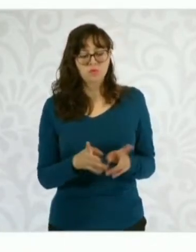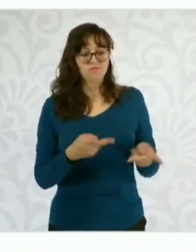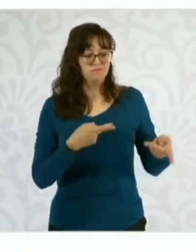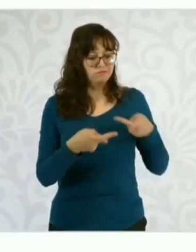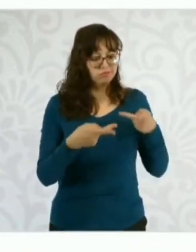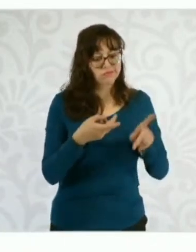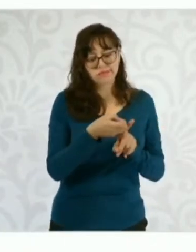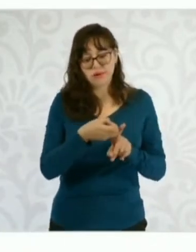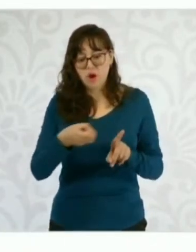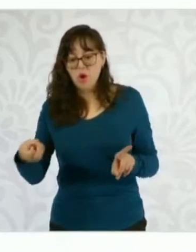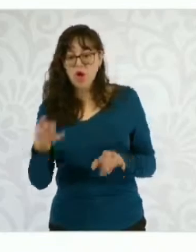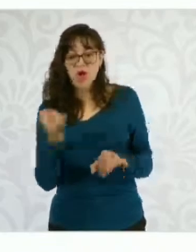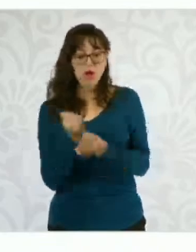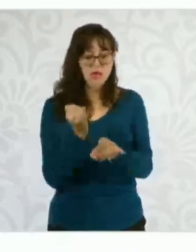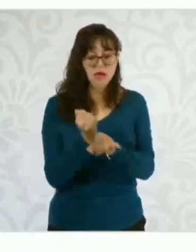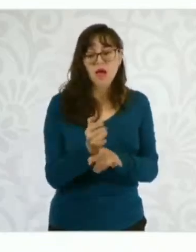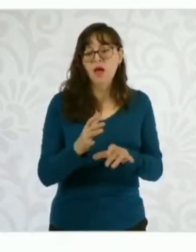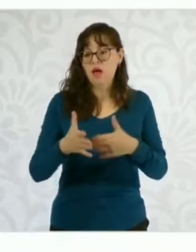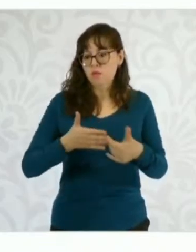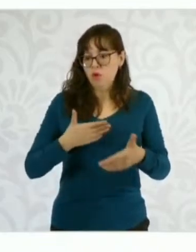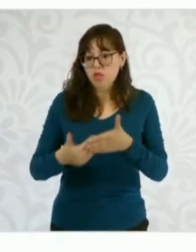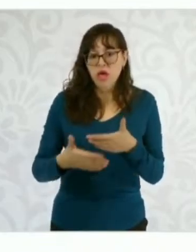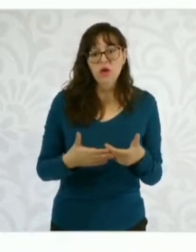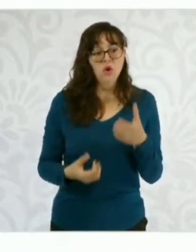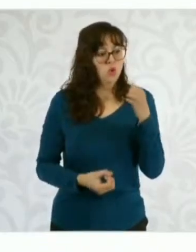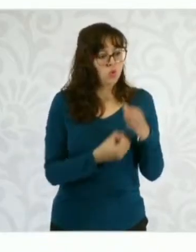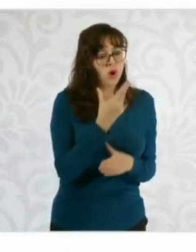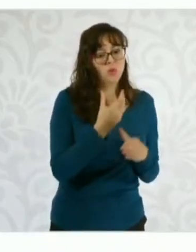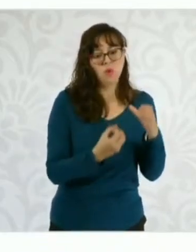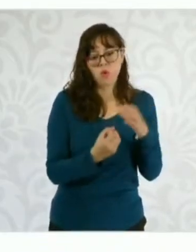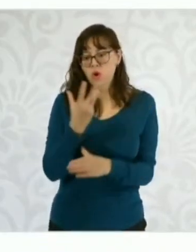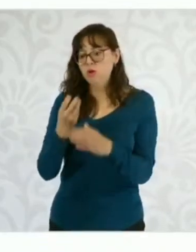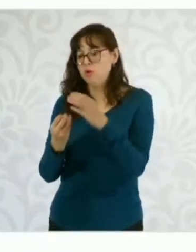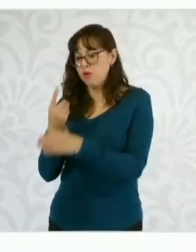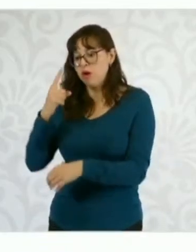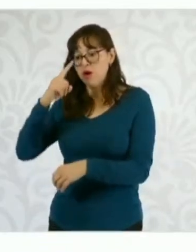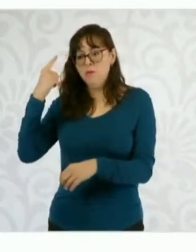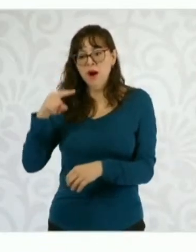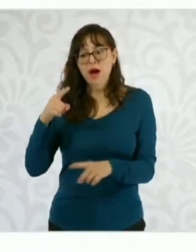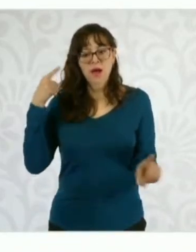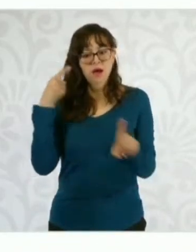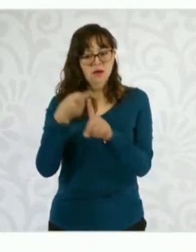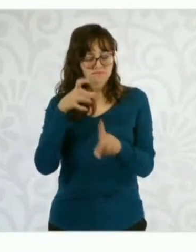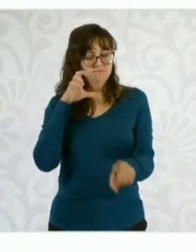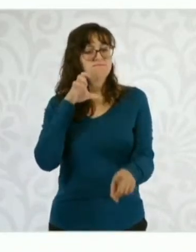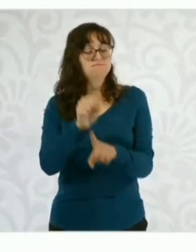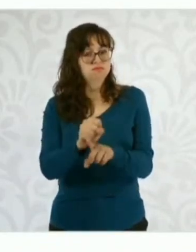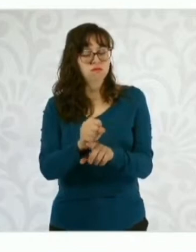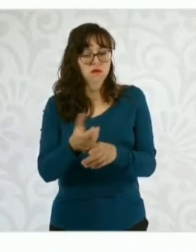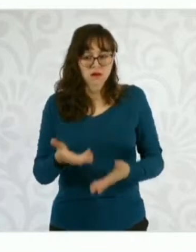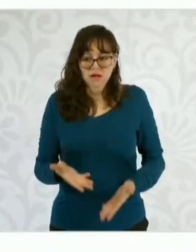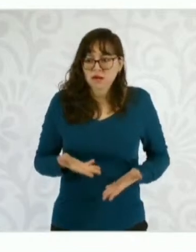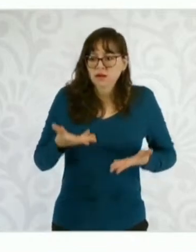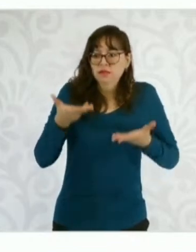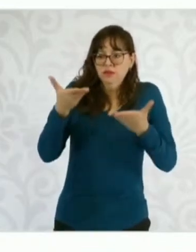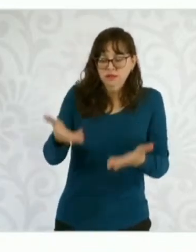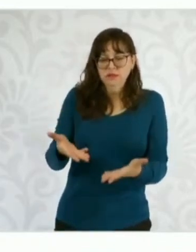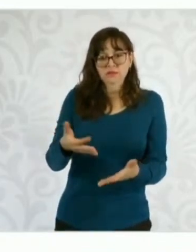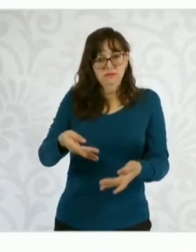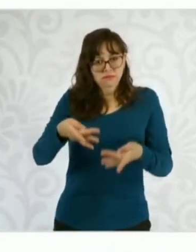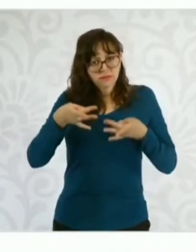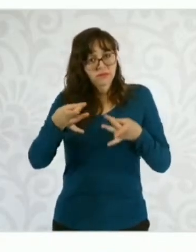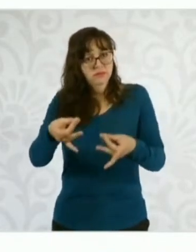digitalización, con mejora de procesos, podemos obtener las mejores condiciones para obtener todos estos insumos, darlos de la mejor calidad, al mejor